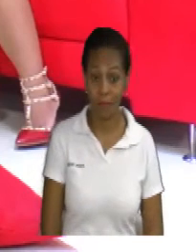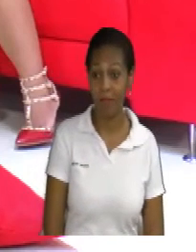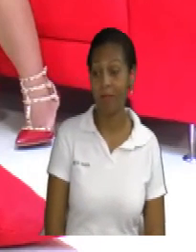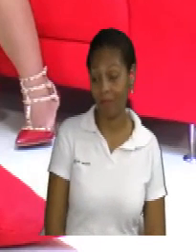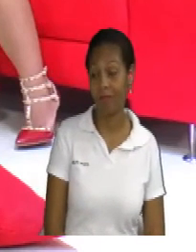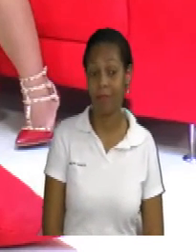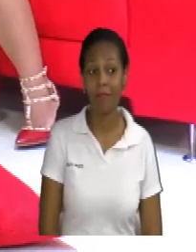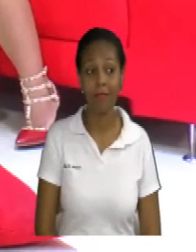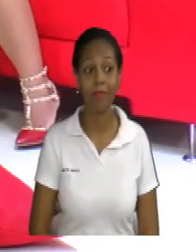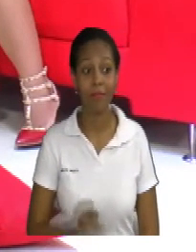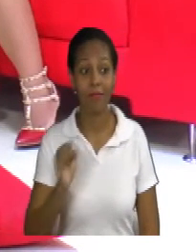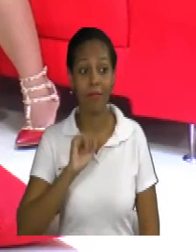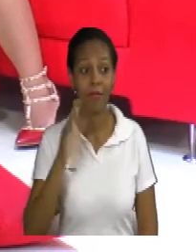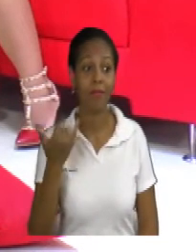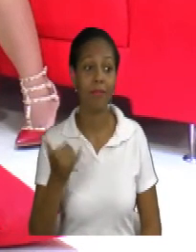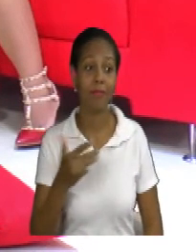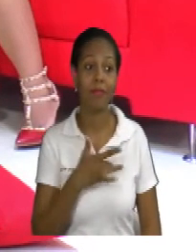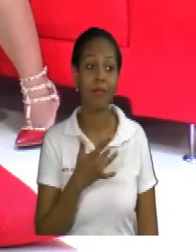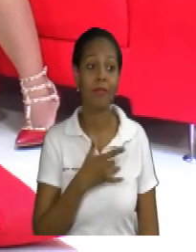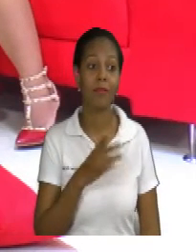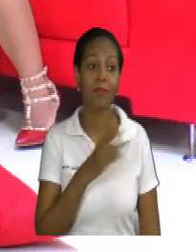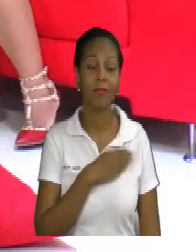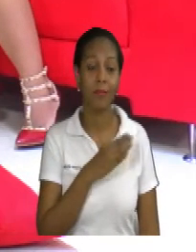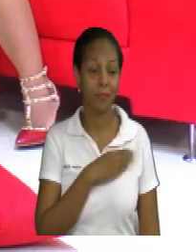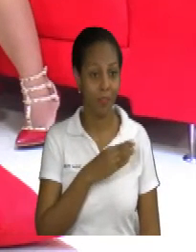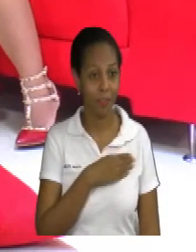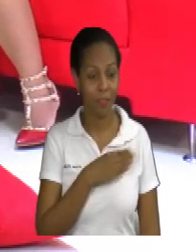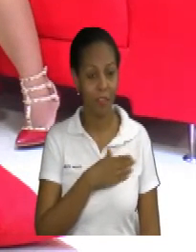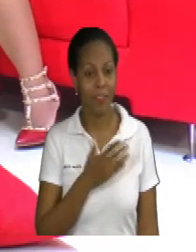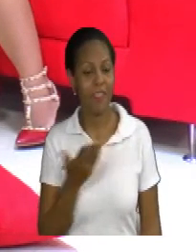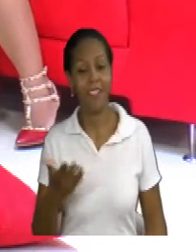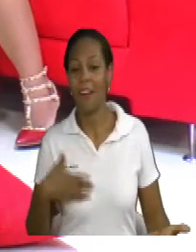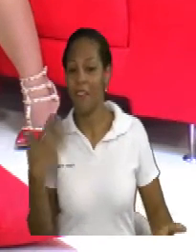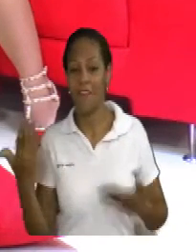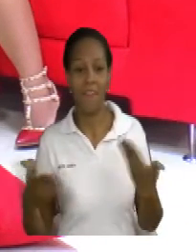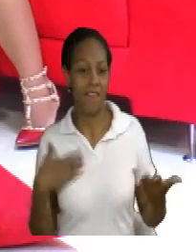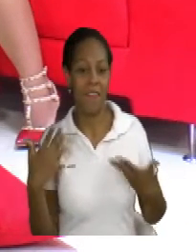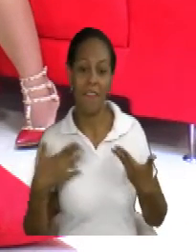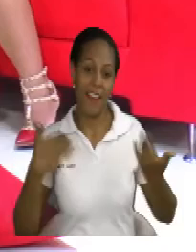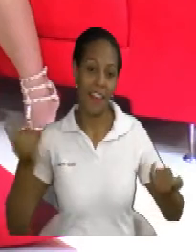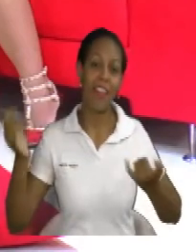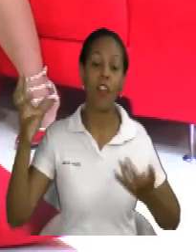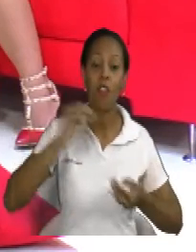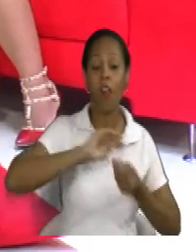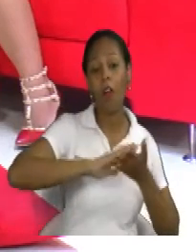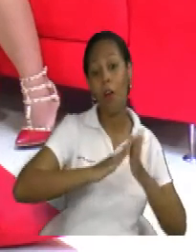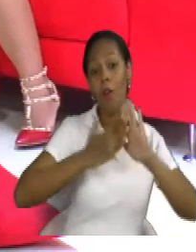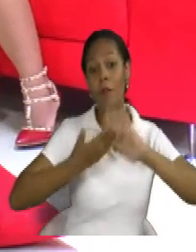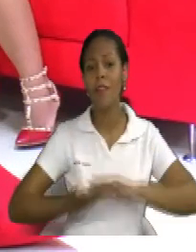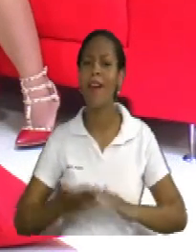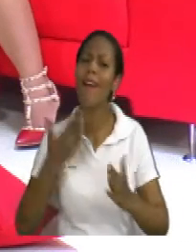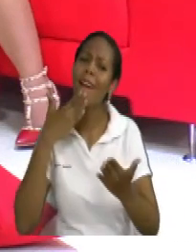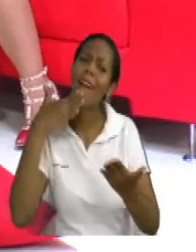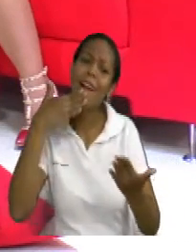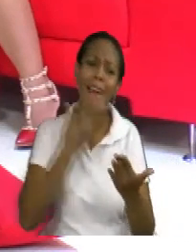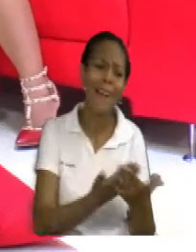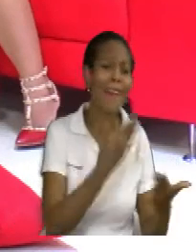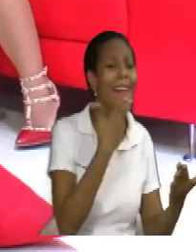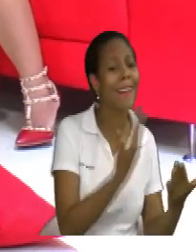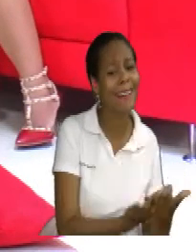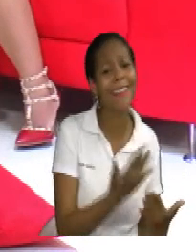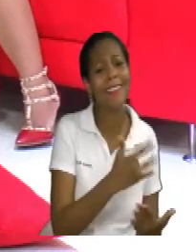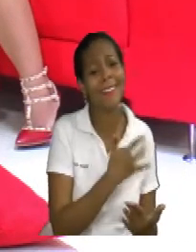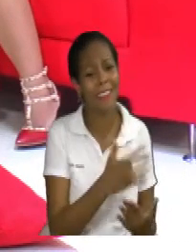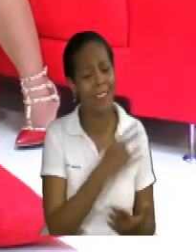una satisfacción muy grande que nos genera gratitud con toda la comunidad en general, con todas las entidades que nos han permitido